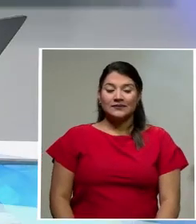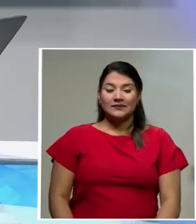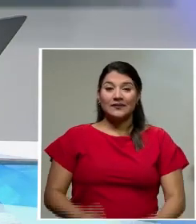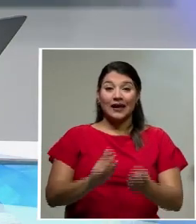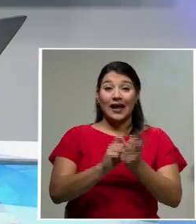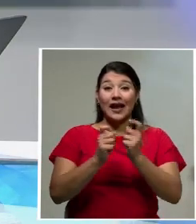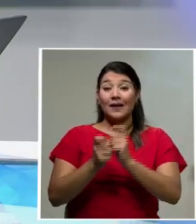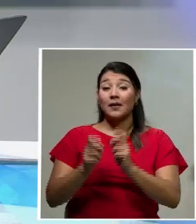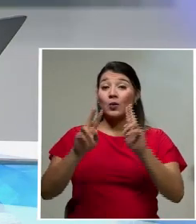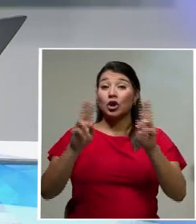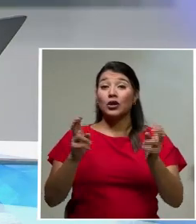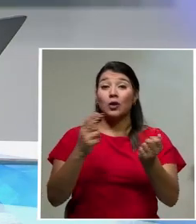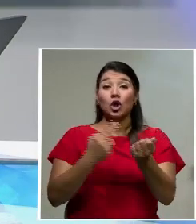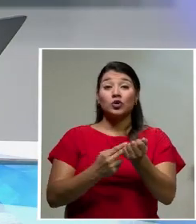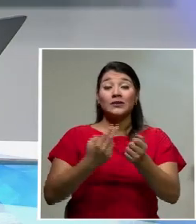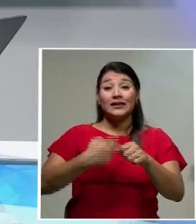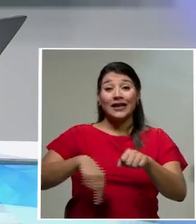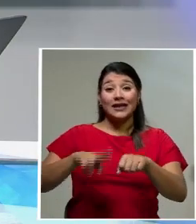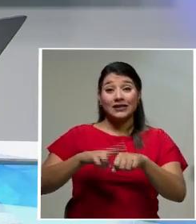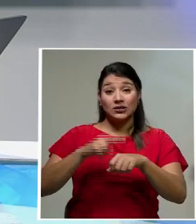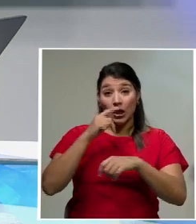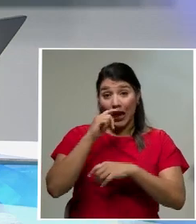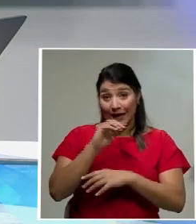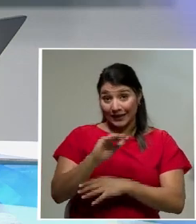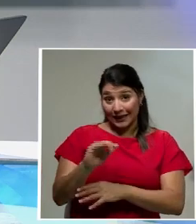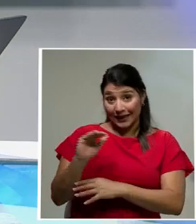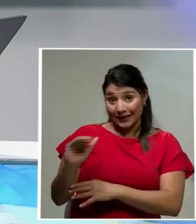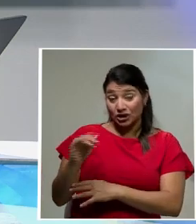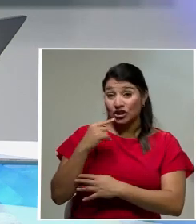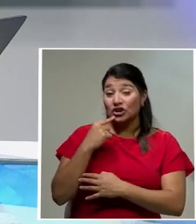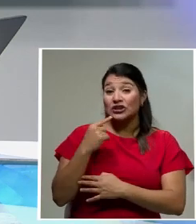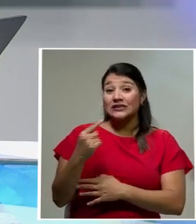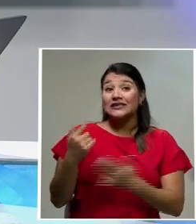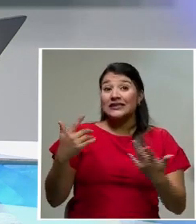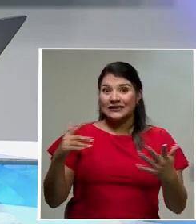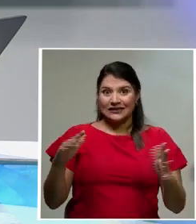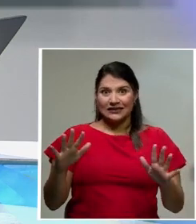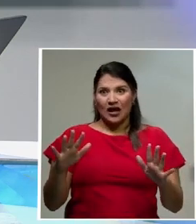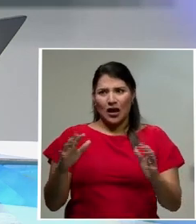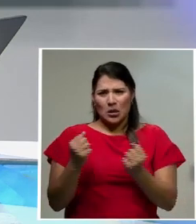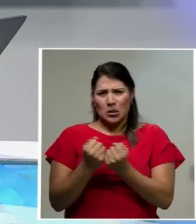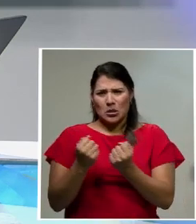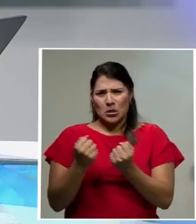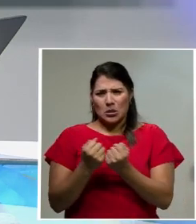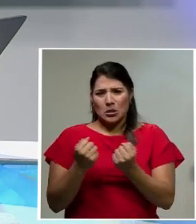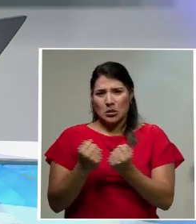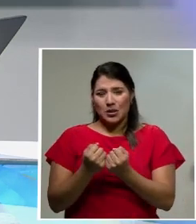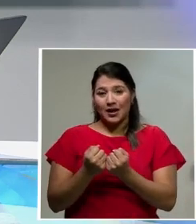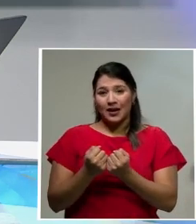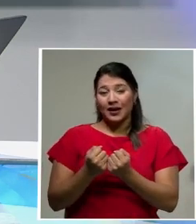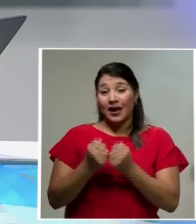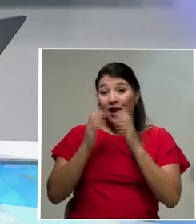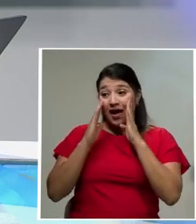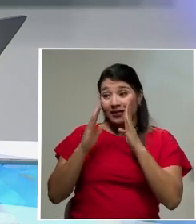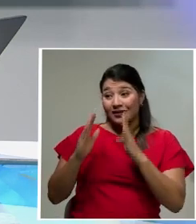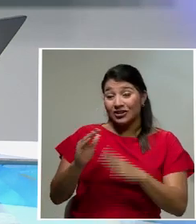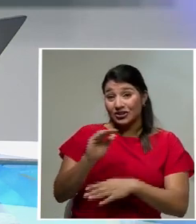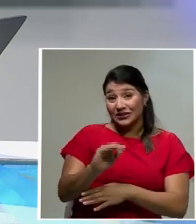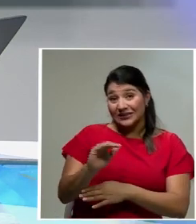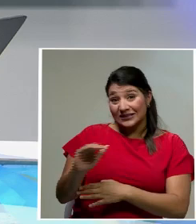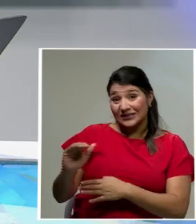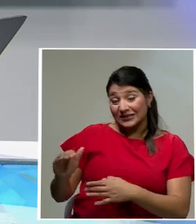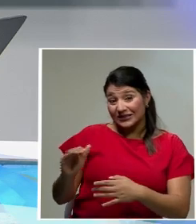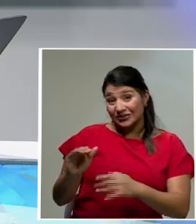Cambiamos de tema. El Hospital Nacional de Niños reporta que llegó a una saturación de espacio por el incremento de